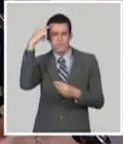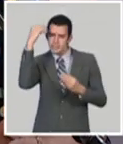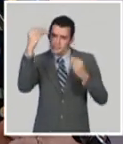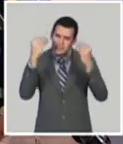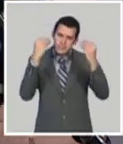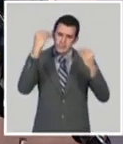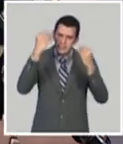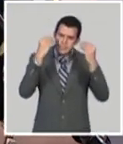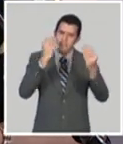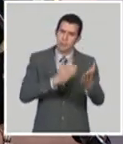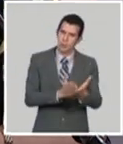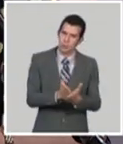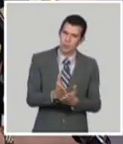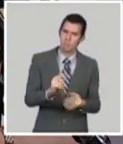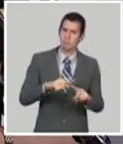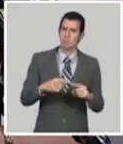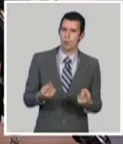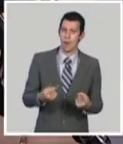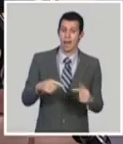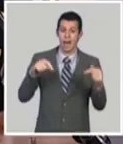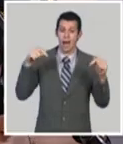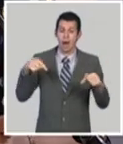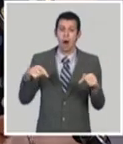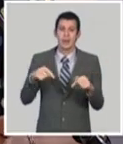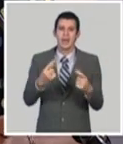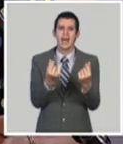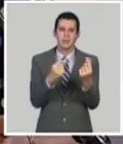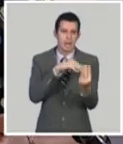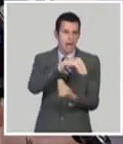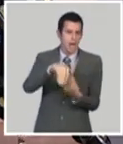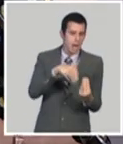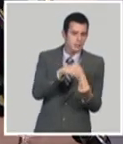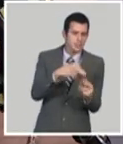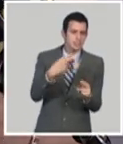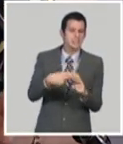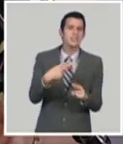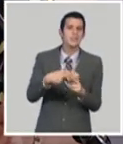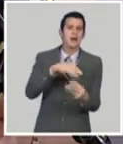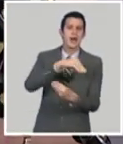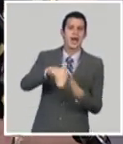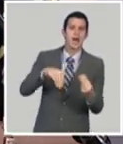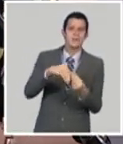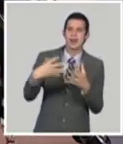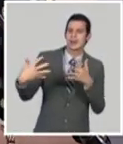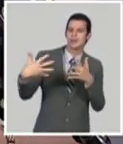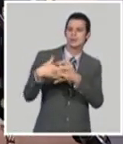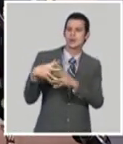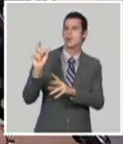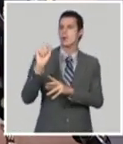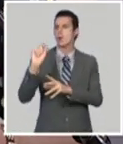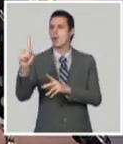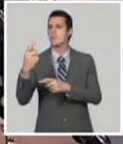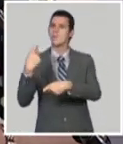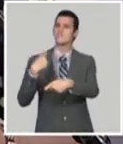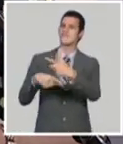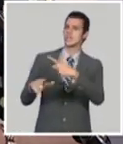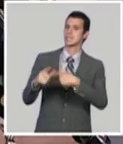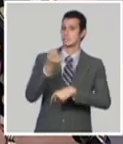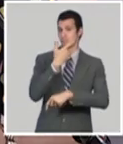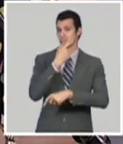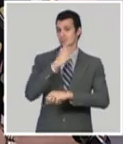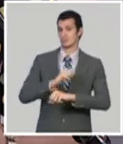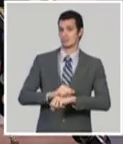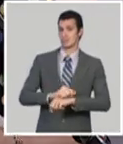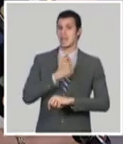la producción de medicamentos sobre todo los de cuadro básico o los costos de la importación sino también